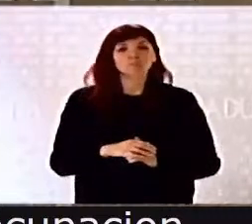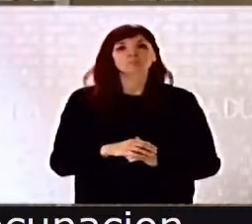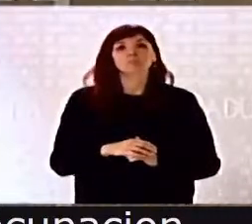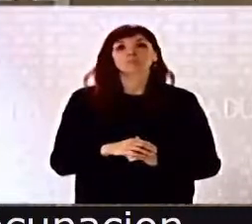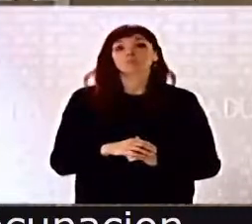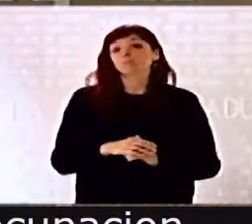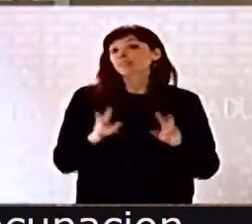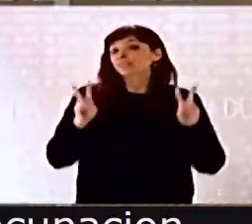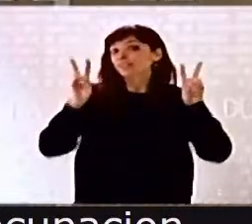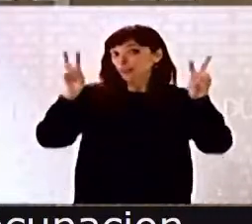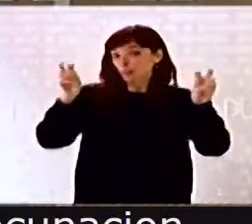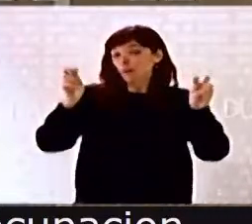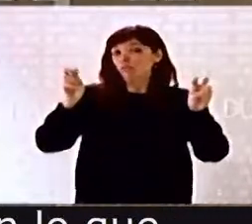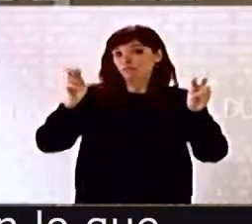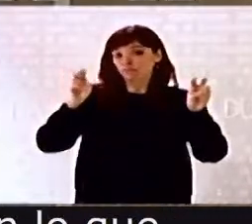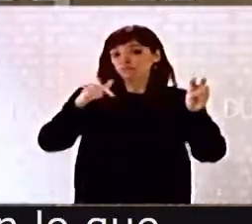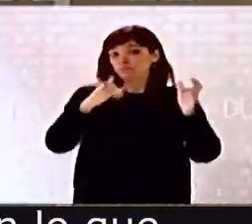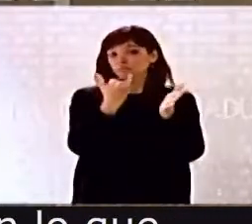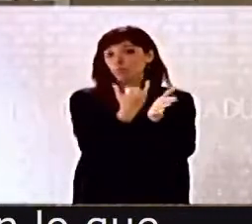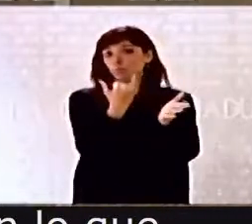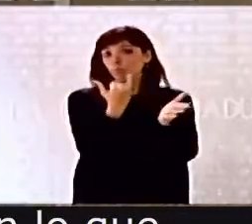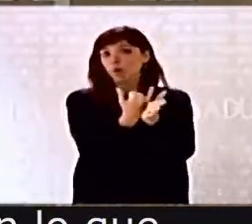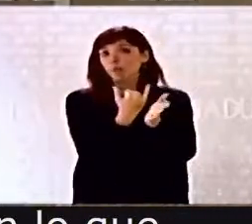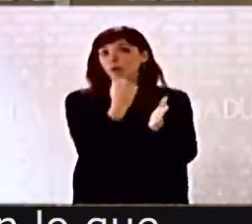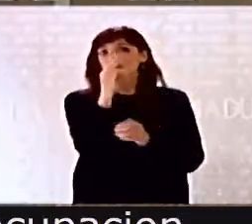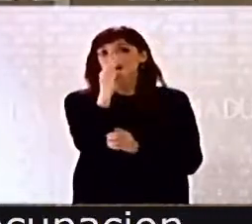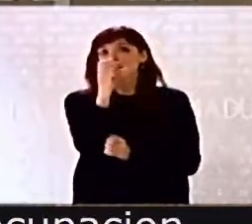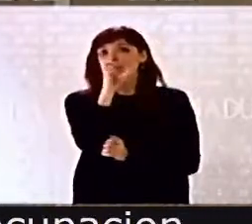en lo que respecta a la realización de PCRs,